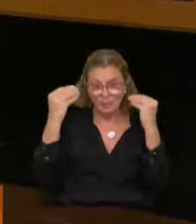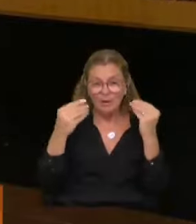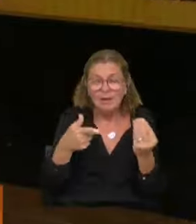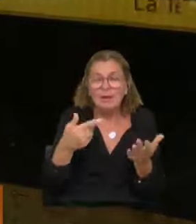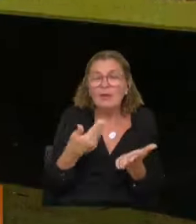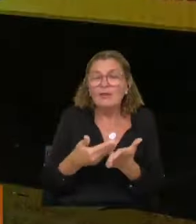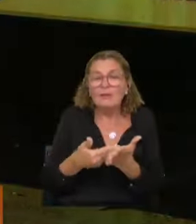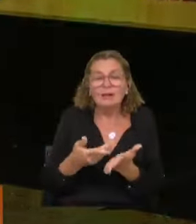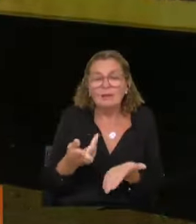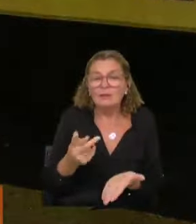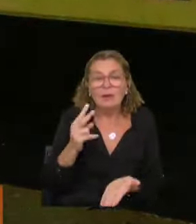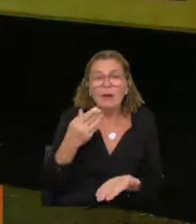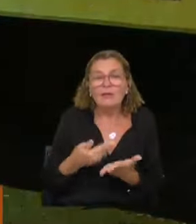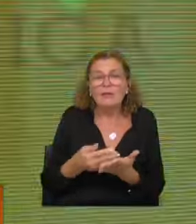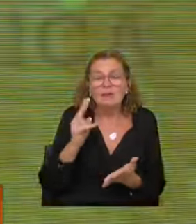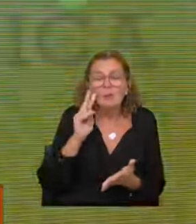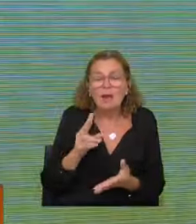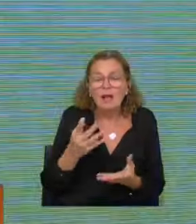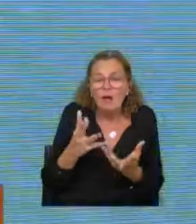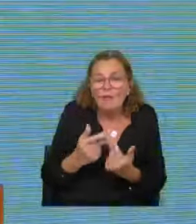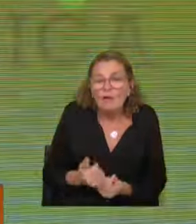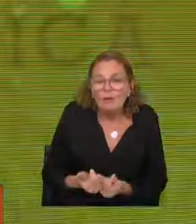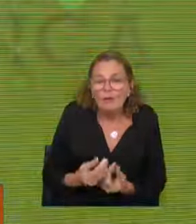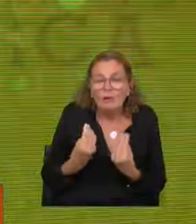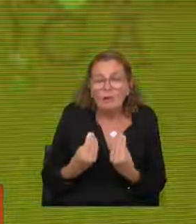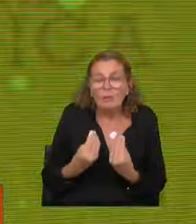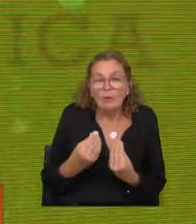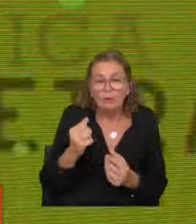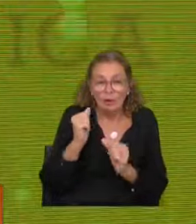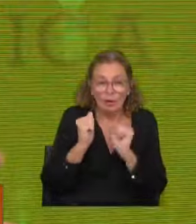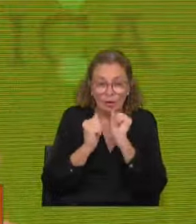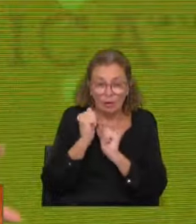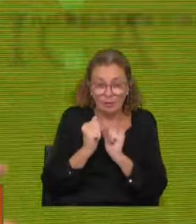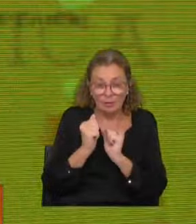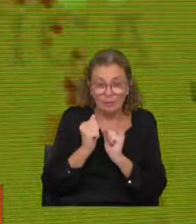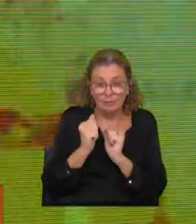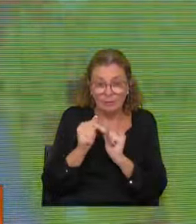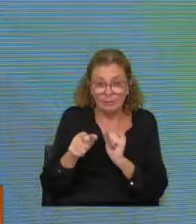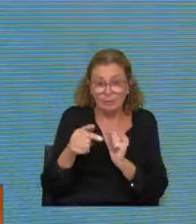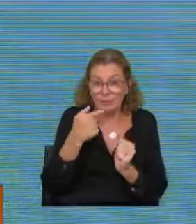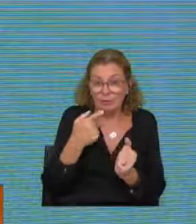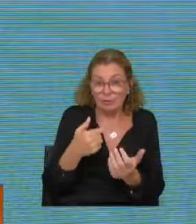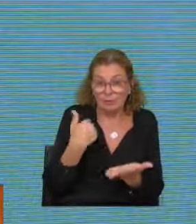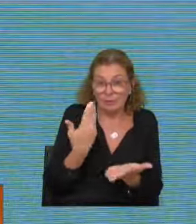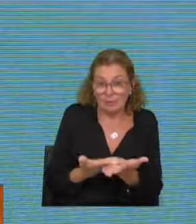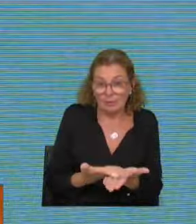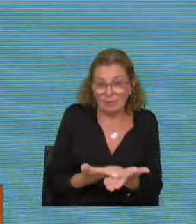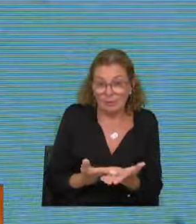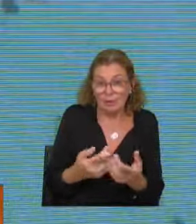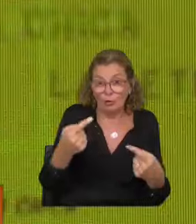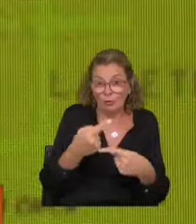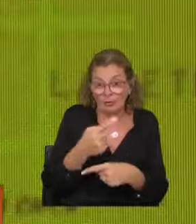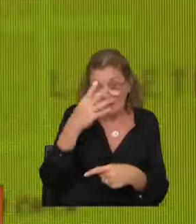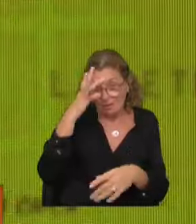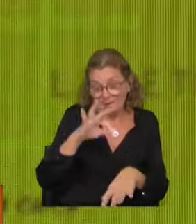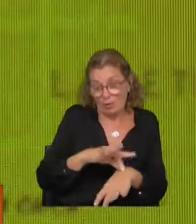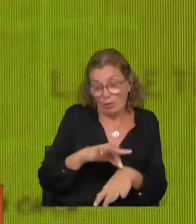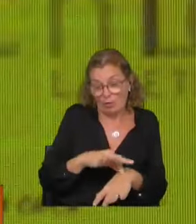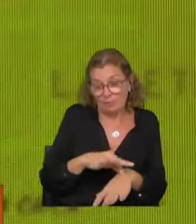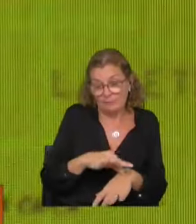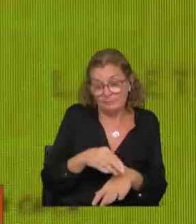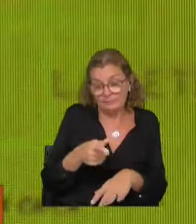ahí una una falta de mirada o de estrategia Porque si uno dice está por lo económico rinde mucho más lo que tú estás planteando es justamente contratar psicólogos o psicólogas